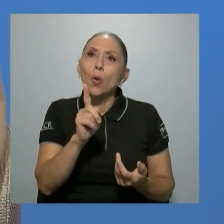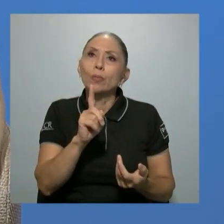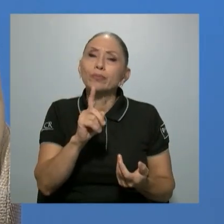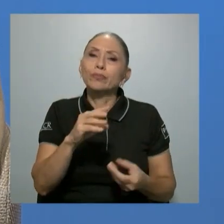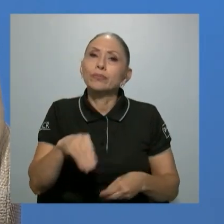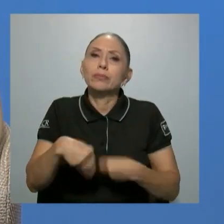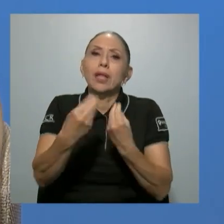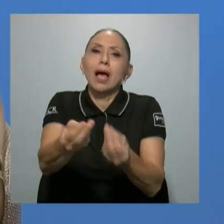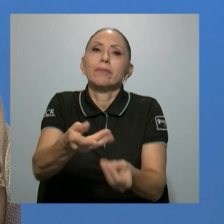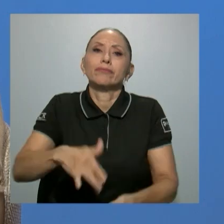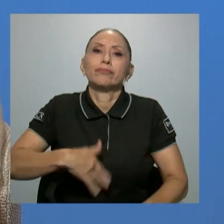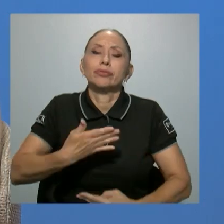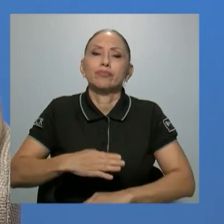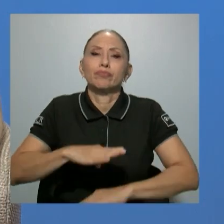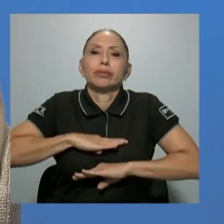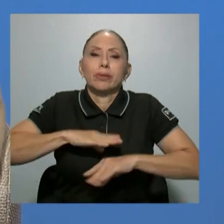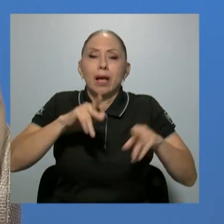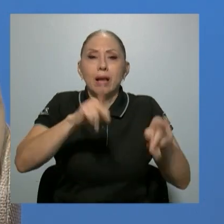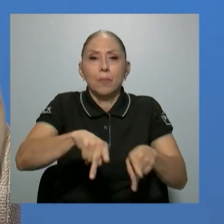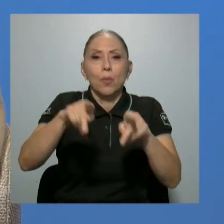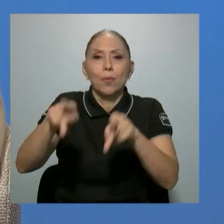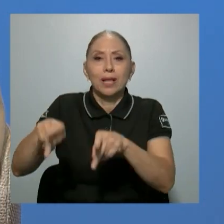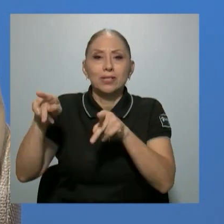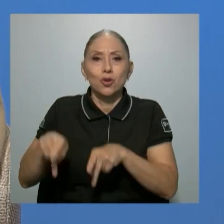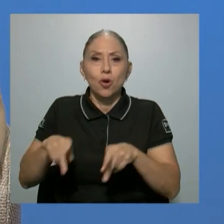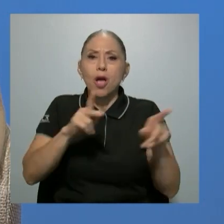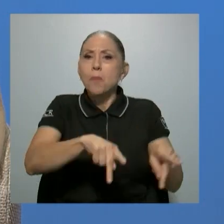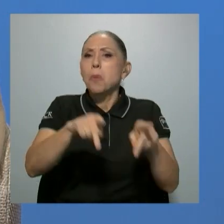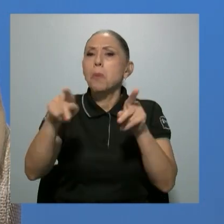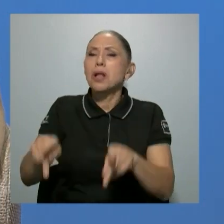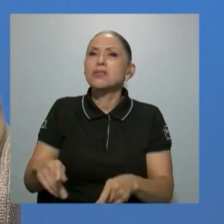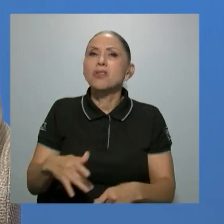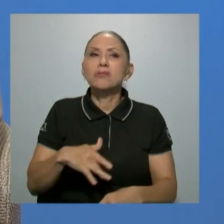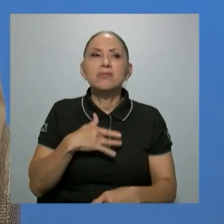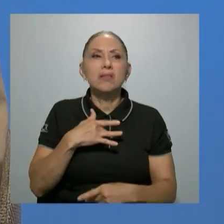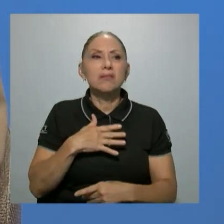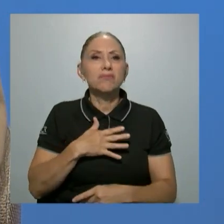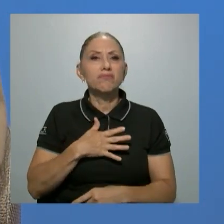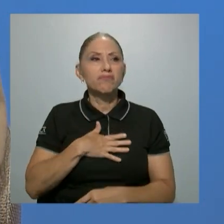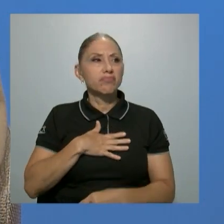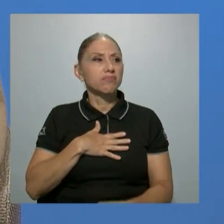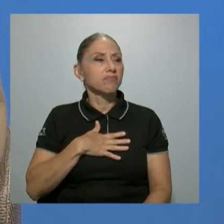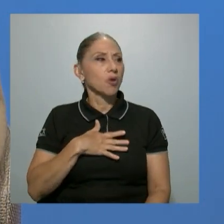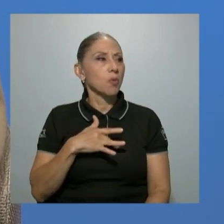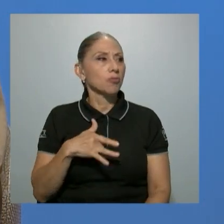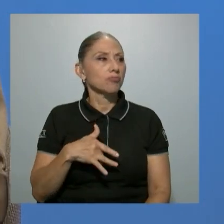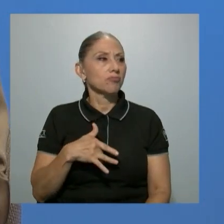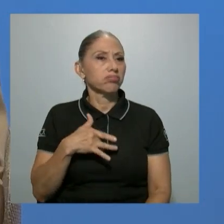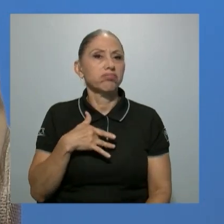la población. Eso genera un descontento en la población hacia el sistema